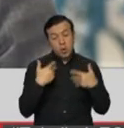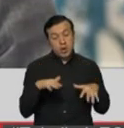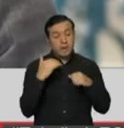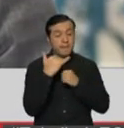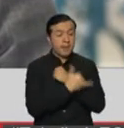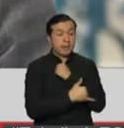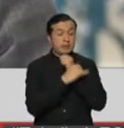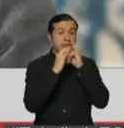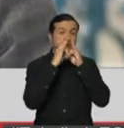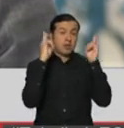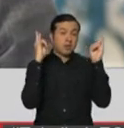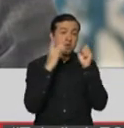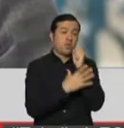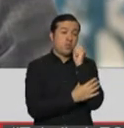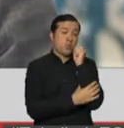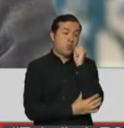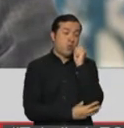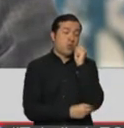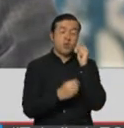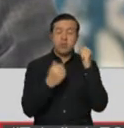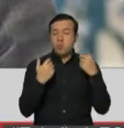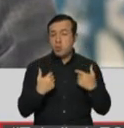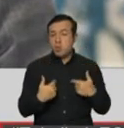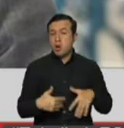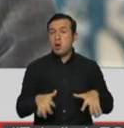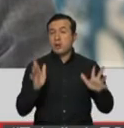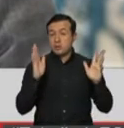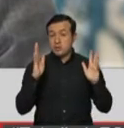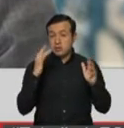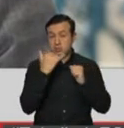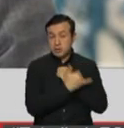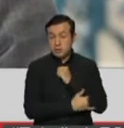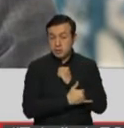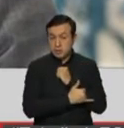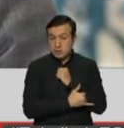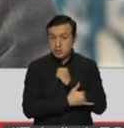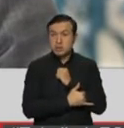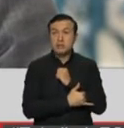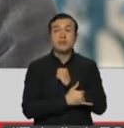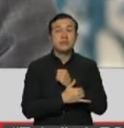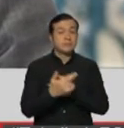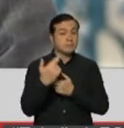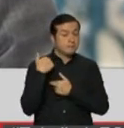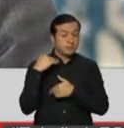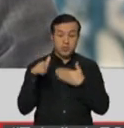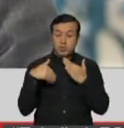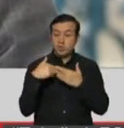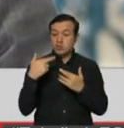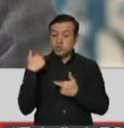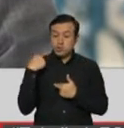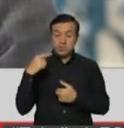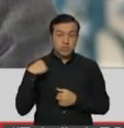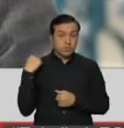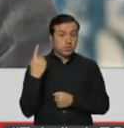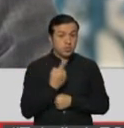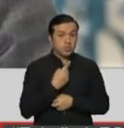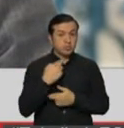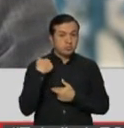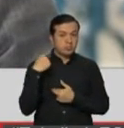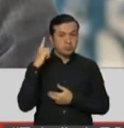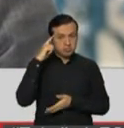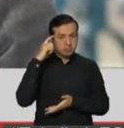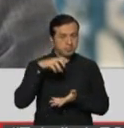o países pobres, que nos distingue de naciones de uno u otro continente, que nos compete a todos como humanidad, que nos compete a todos como